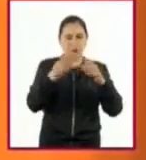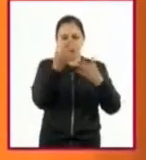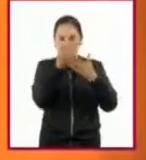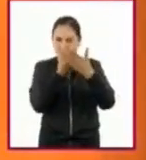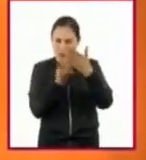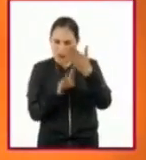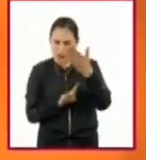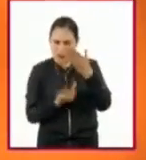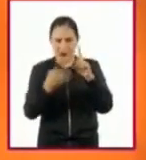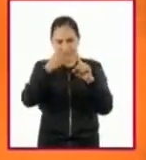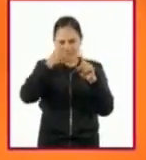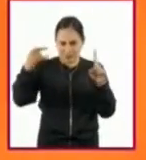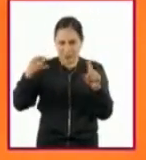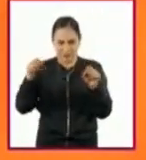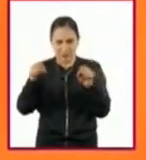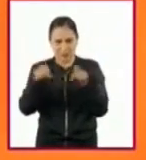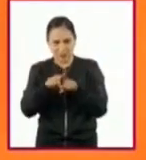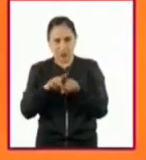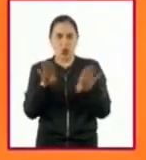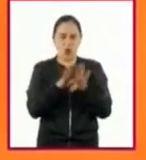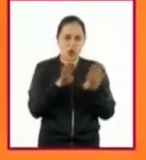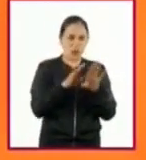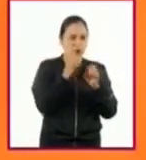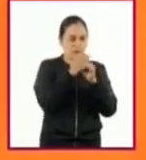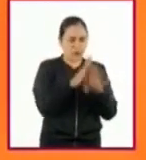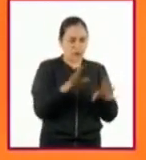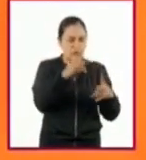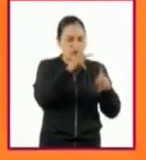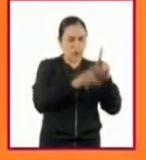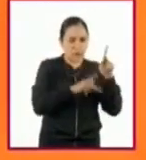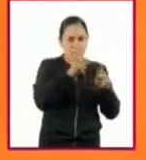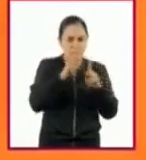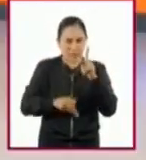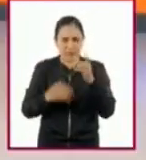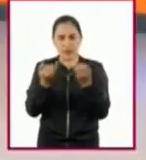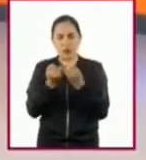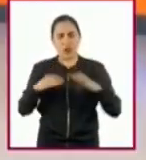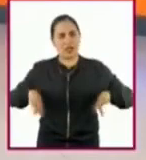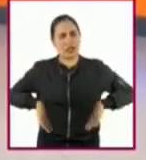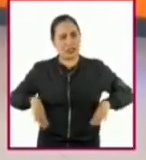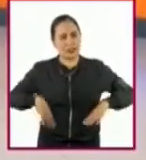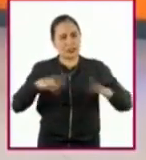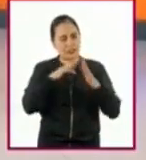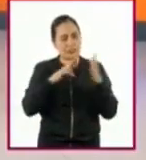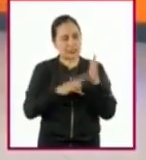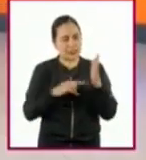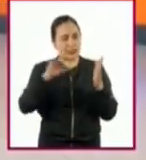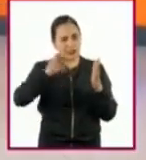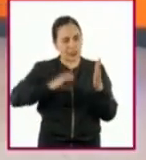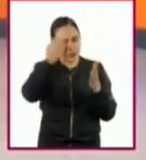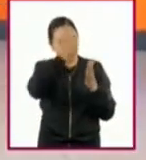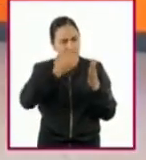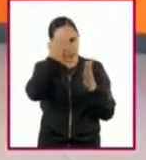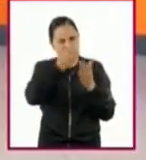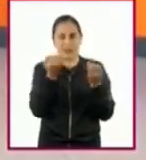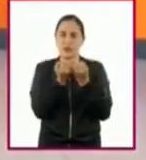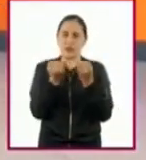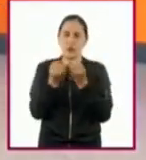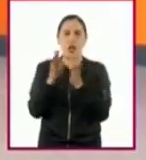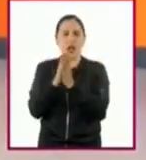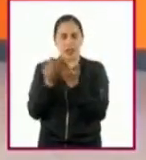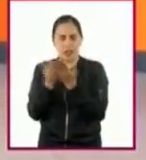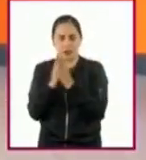a partir de conocer ciertas medidas y analizamos algunas de sus características. Revisen su libro de texto,